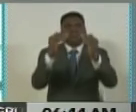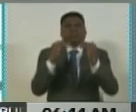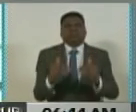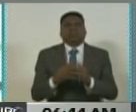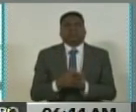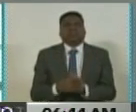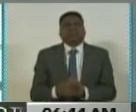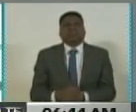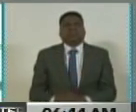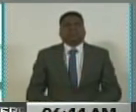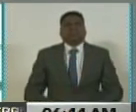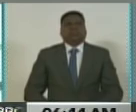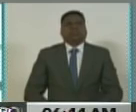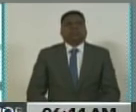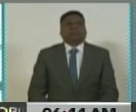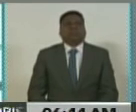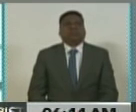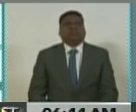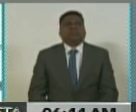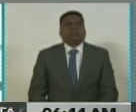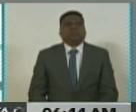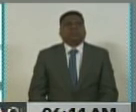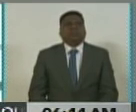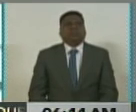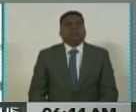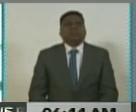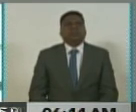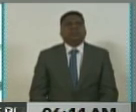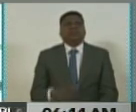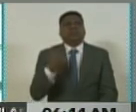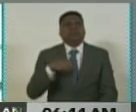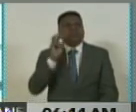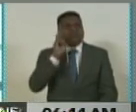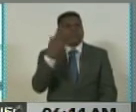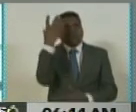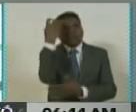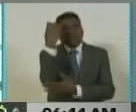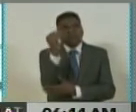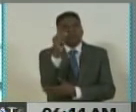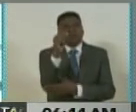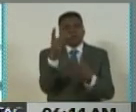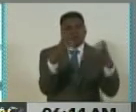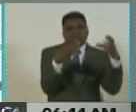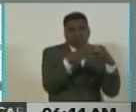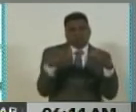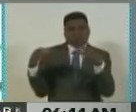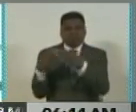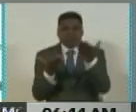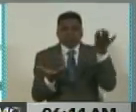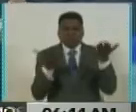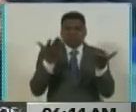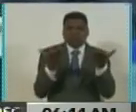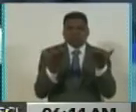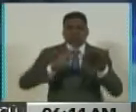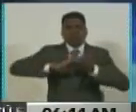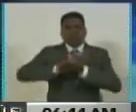@btvcanal8, @lapautaBTV. Dice Fernando Rojas: tiene que haber entendimiento de ambas partes para acabar con